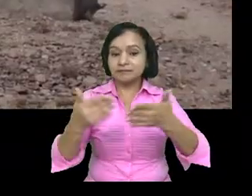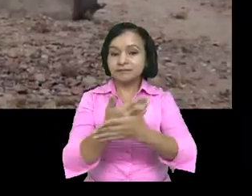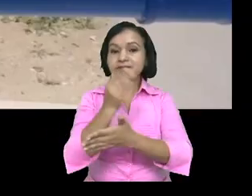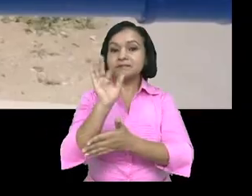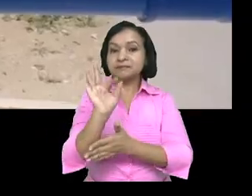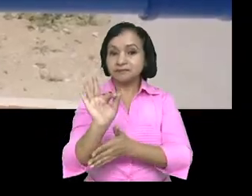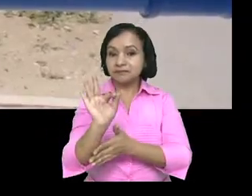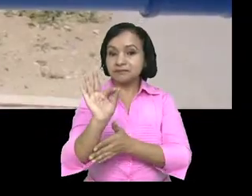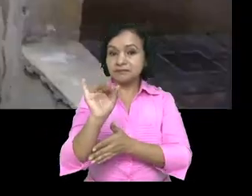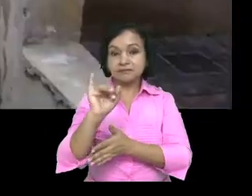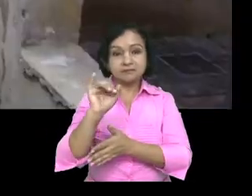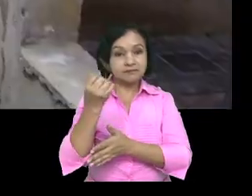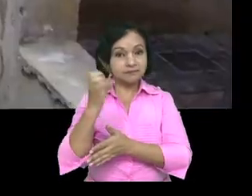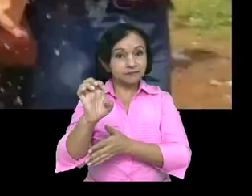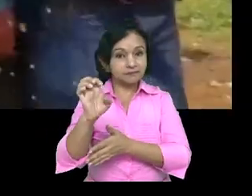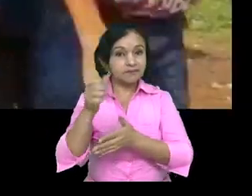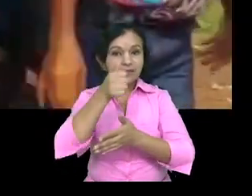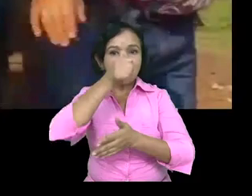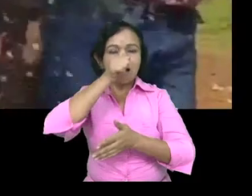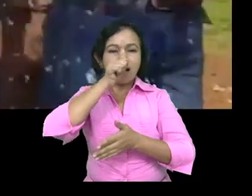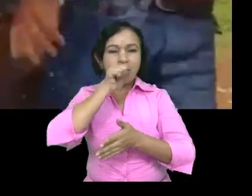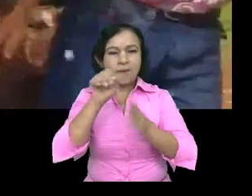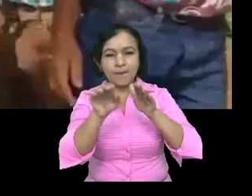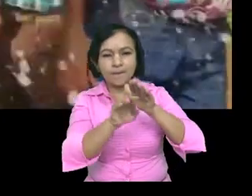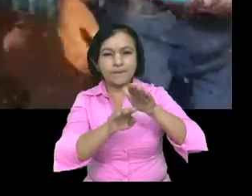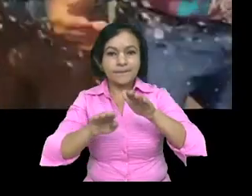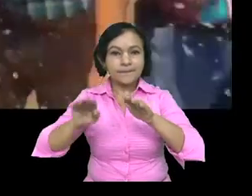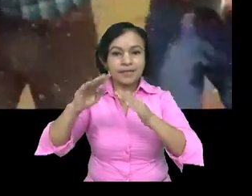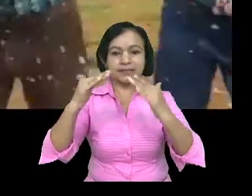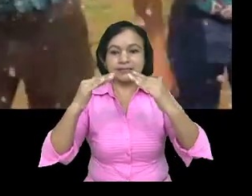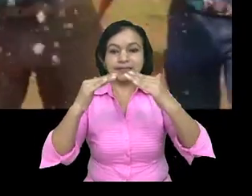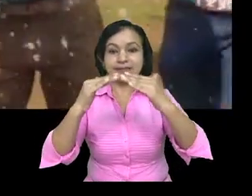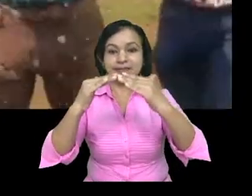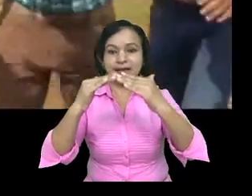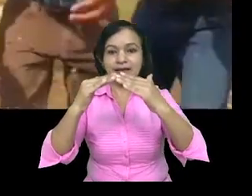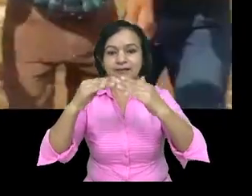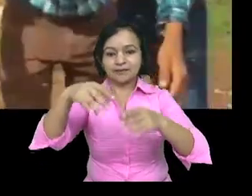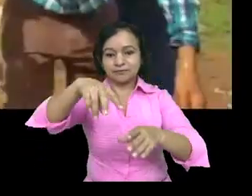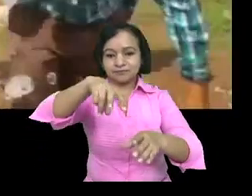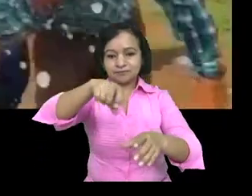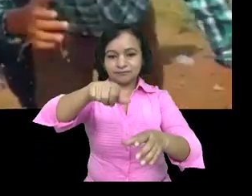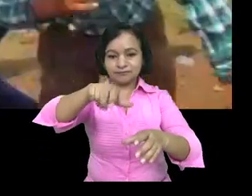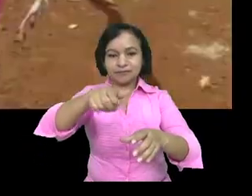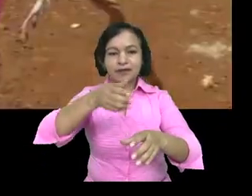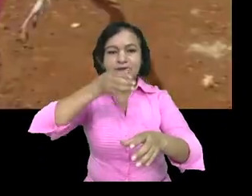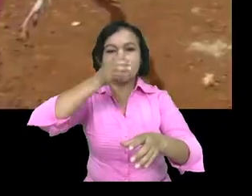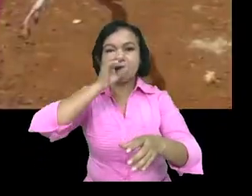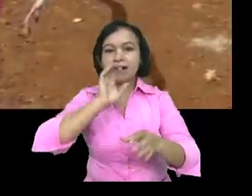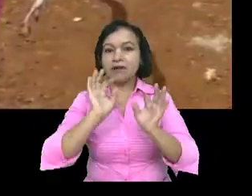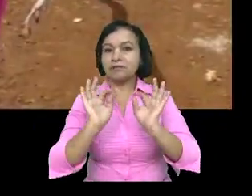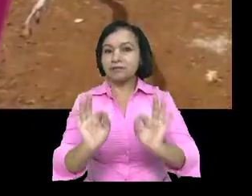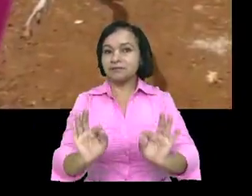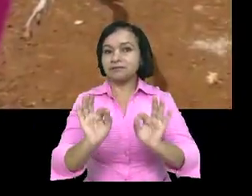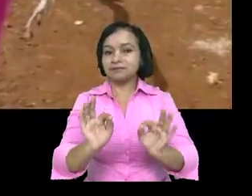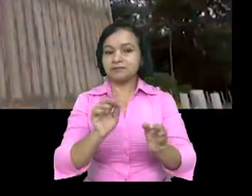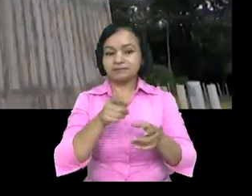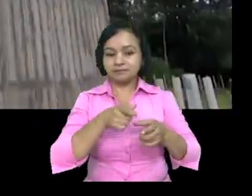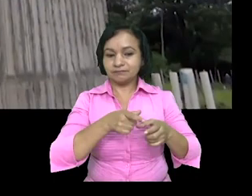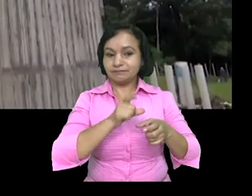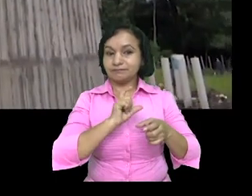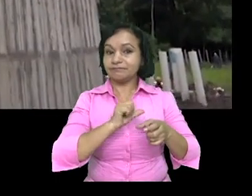pues, implementa el agua hasta el hogar, ¿no? Es decir, hasta cada hogar, e incluso, pues, el saneamiento